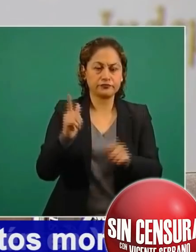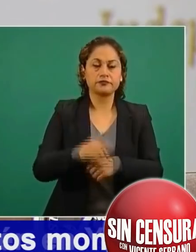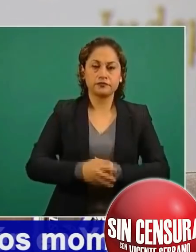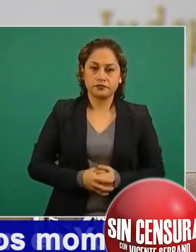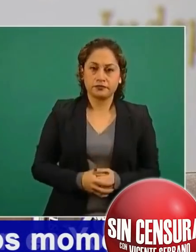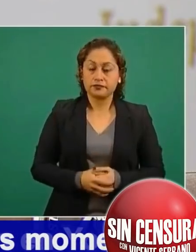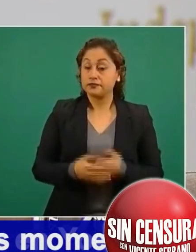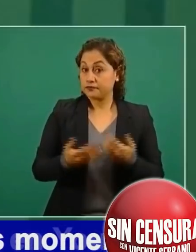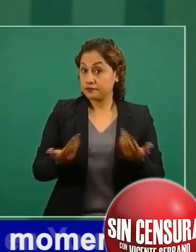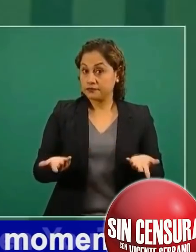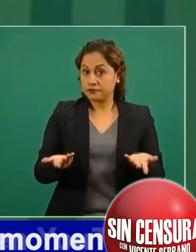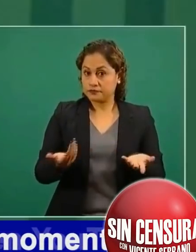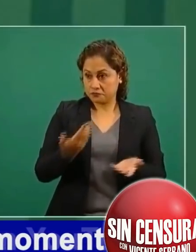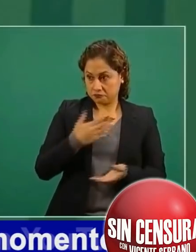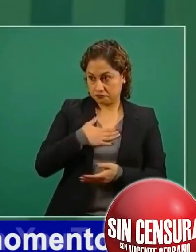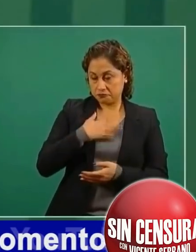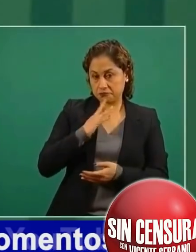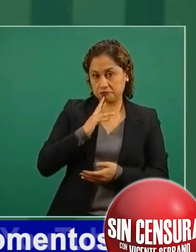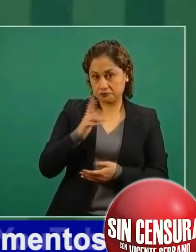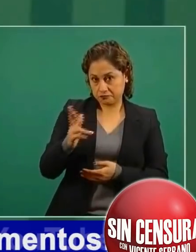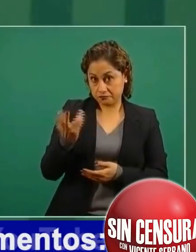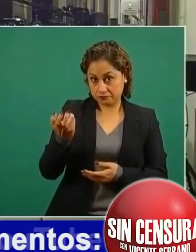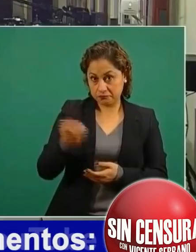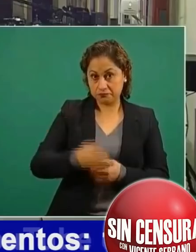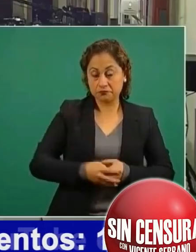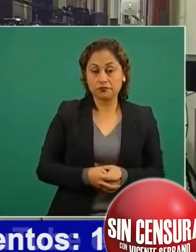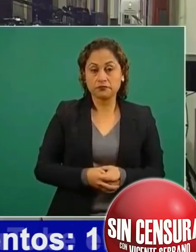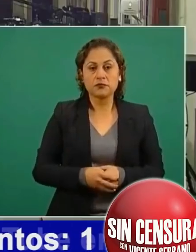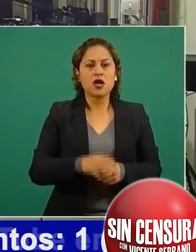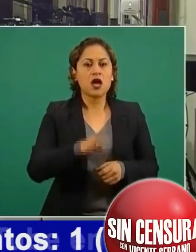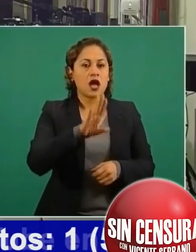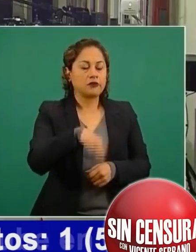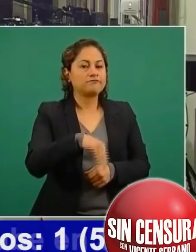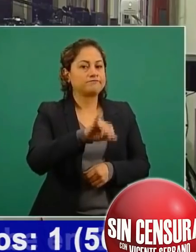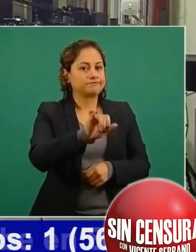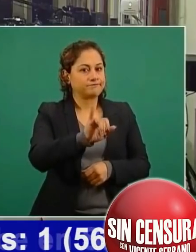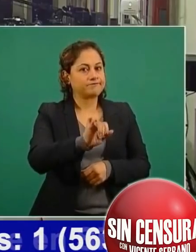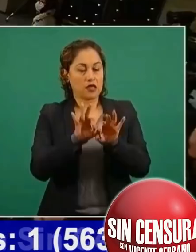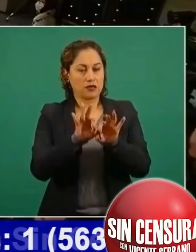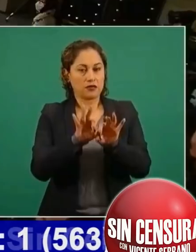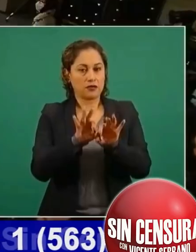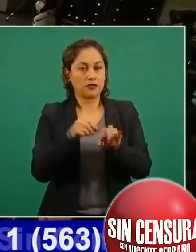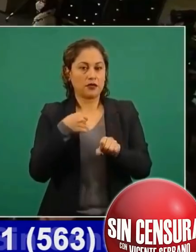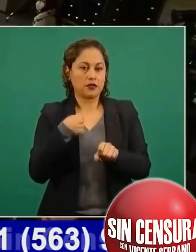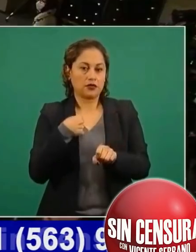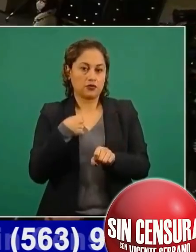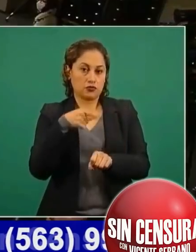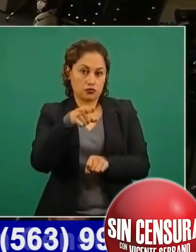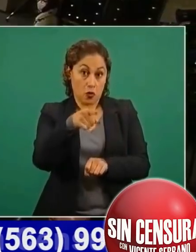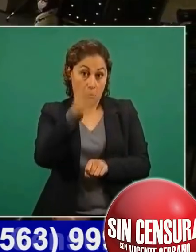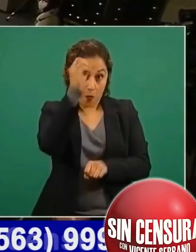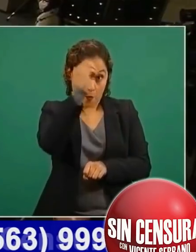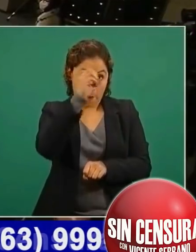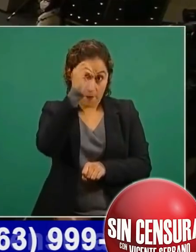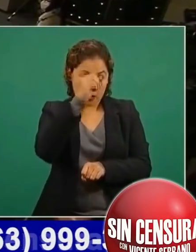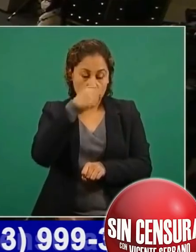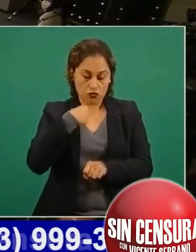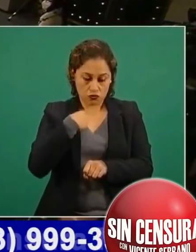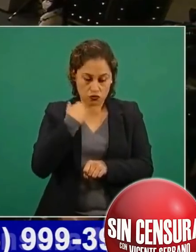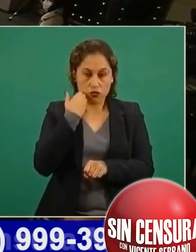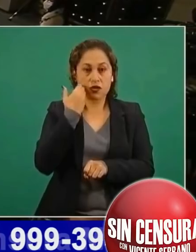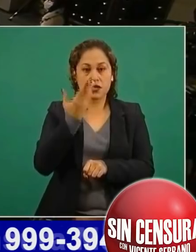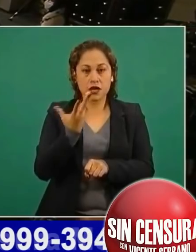Entonces, así contesto tu pregunta. Sí, sería importante, señor presidente, nada más para contestación de usted, que ahora que el